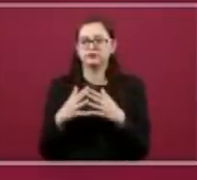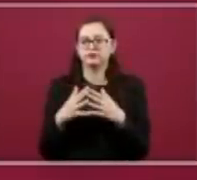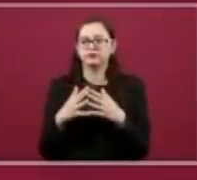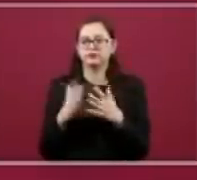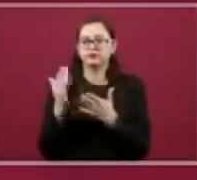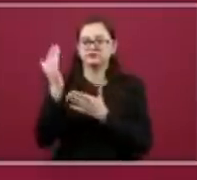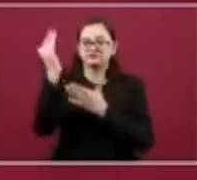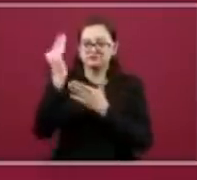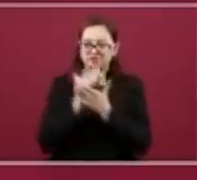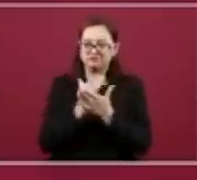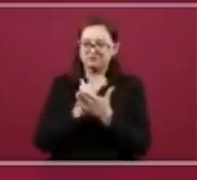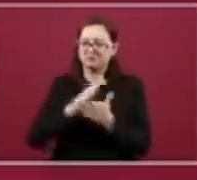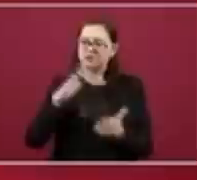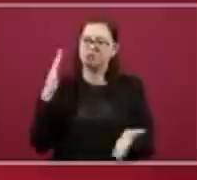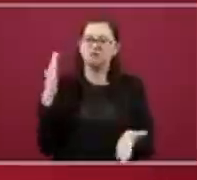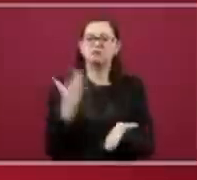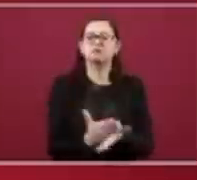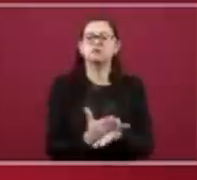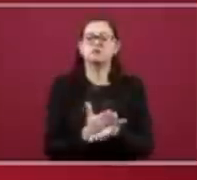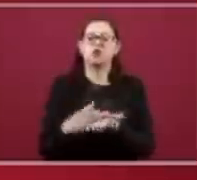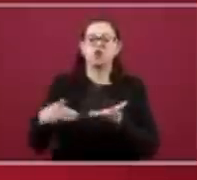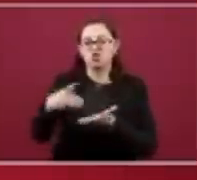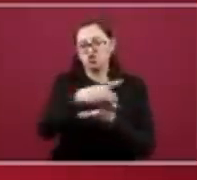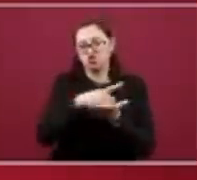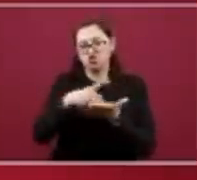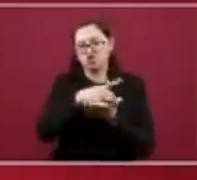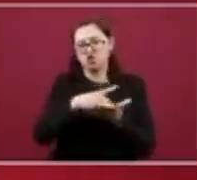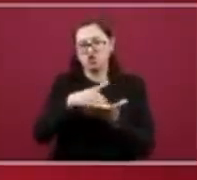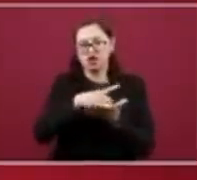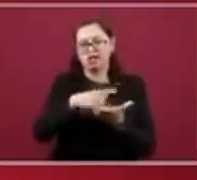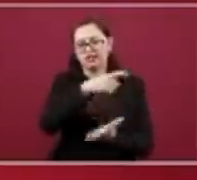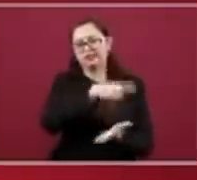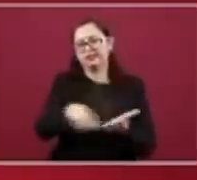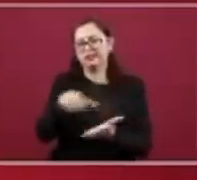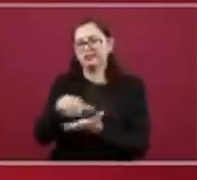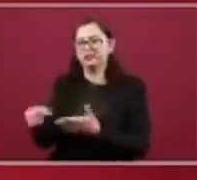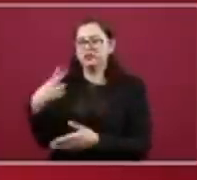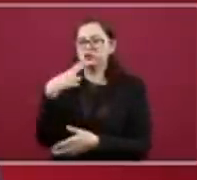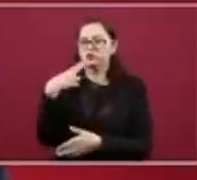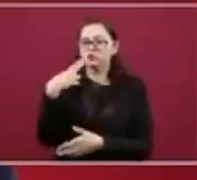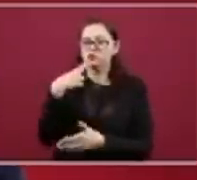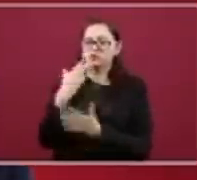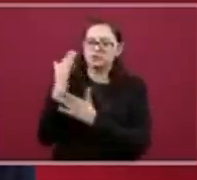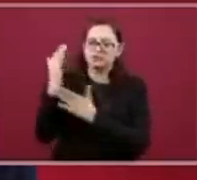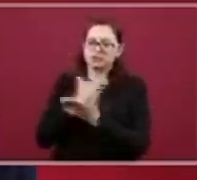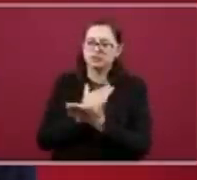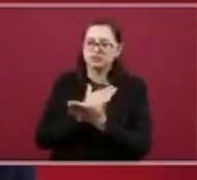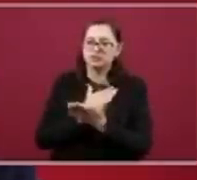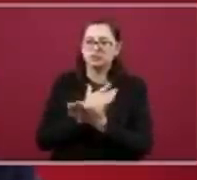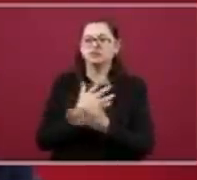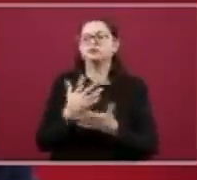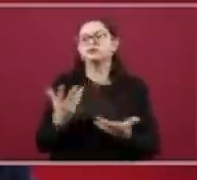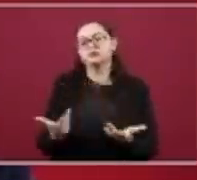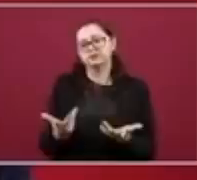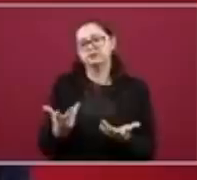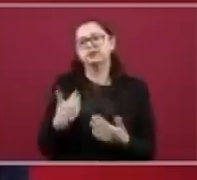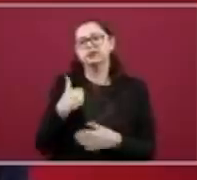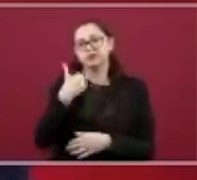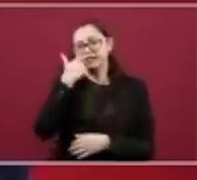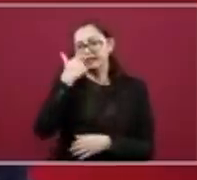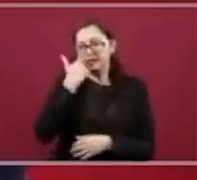frenar el consumo de drogas en el país. Y en este caso queremos hacerlo de